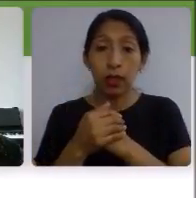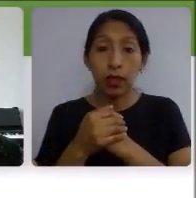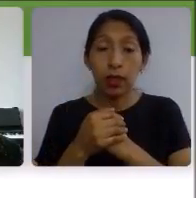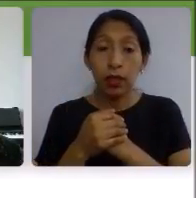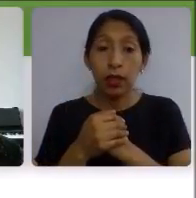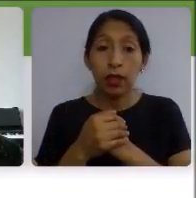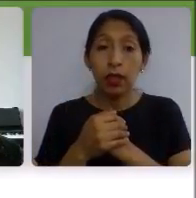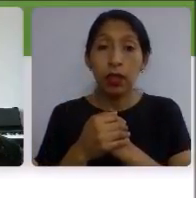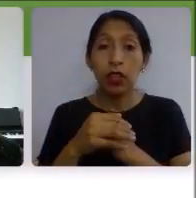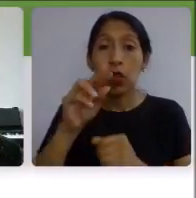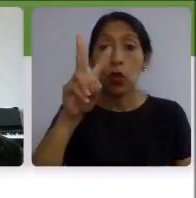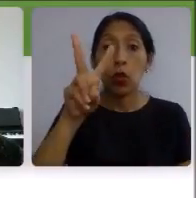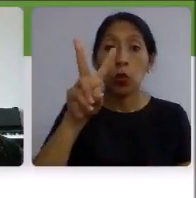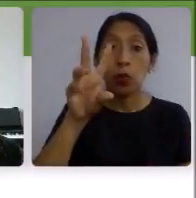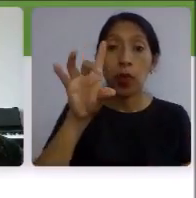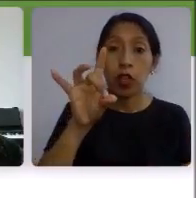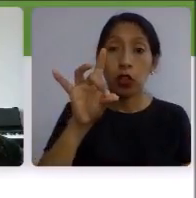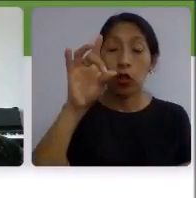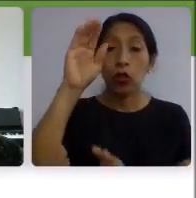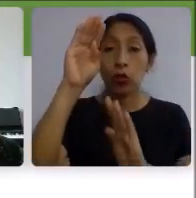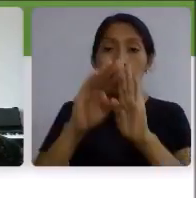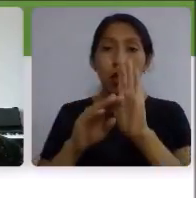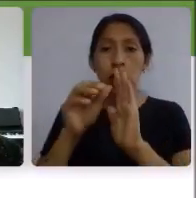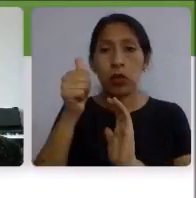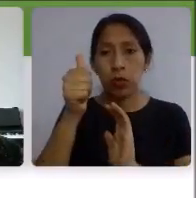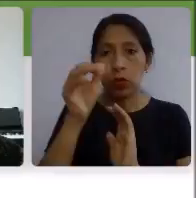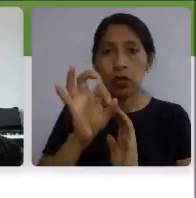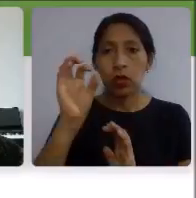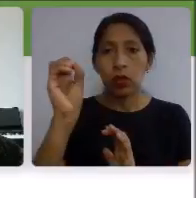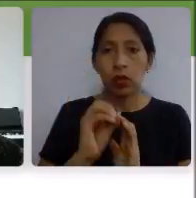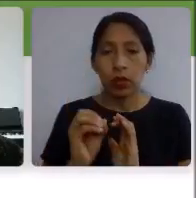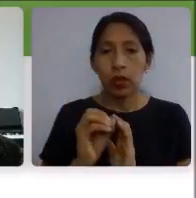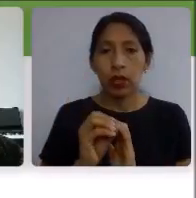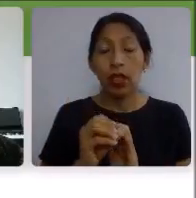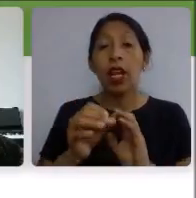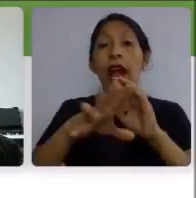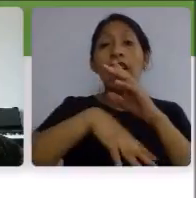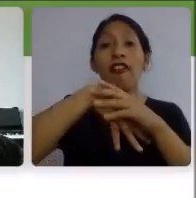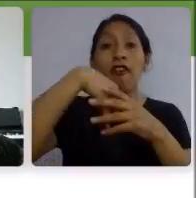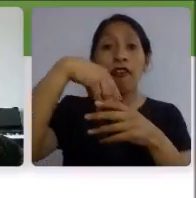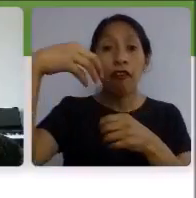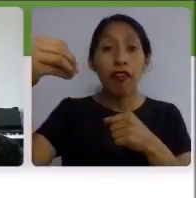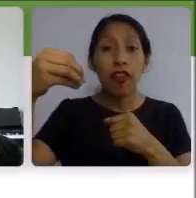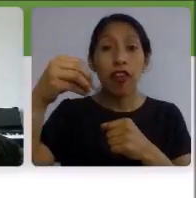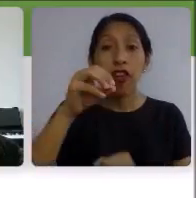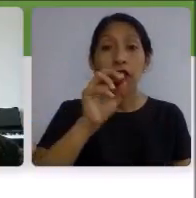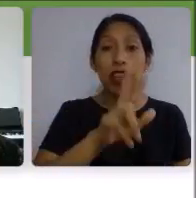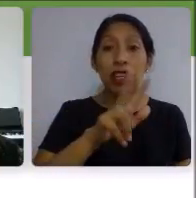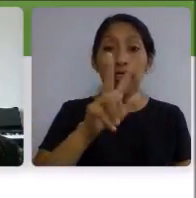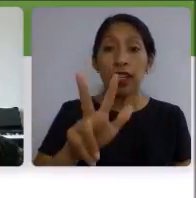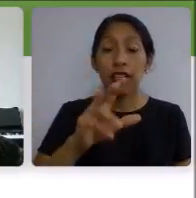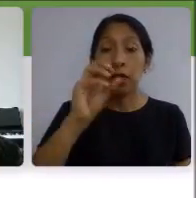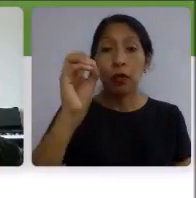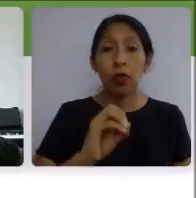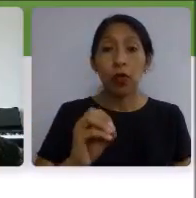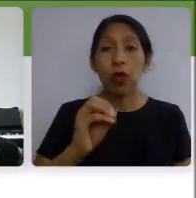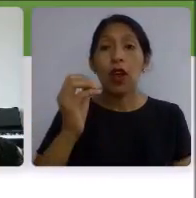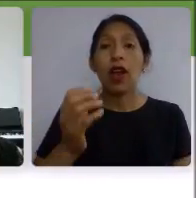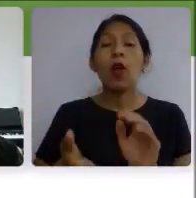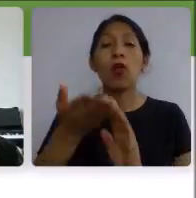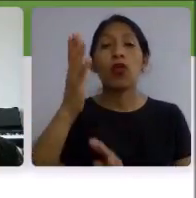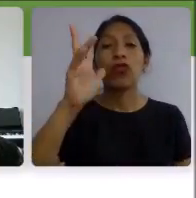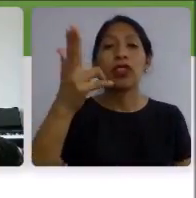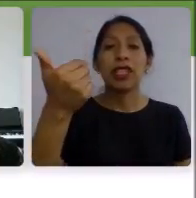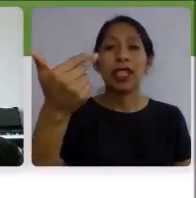bajaron de un 28% a un 19%. Quienes viajaron al extranjero bajaron de un 33% a un